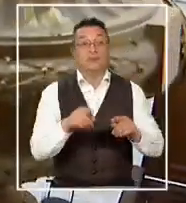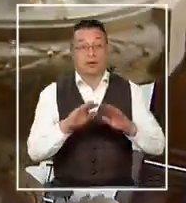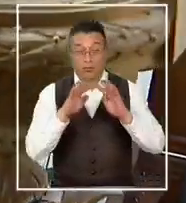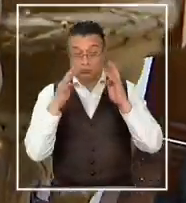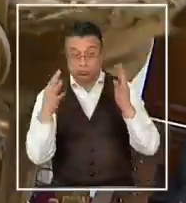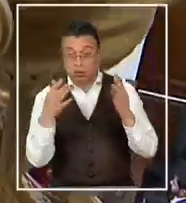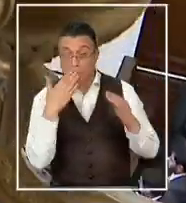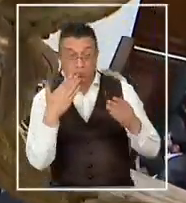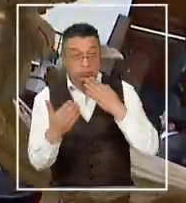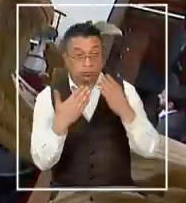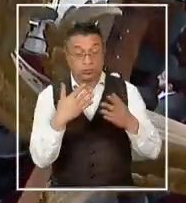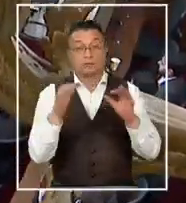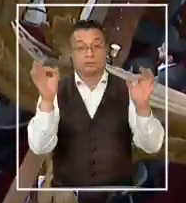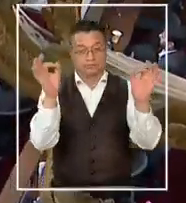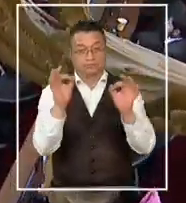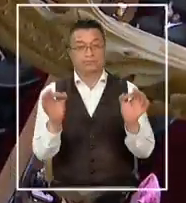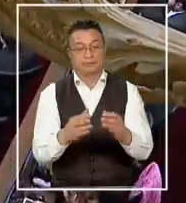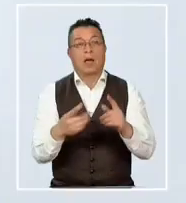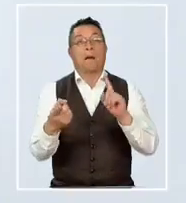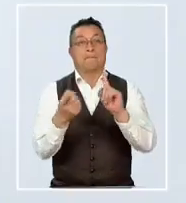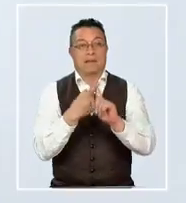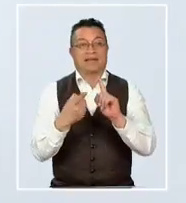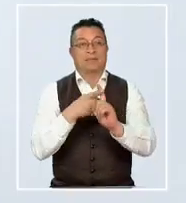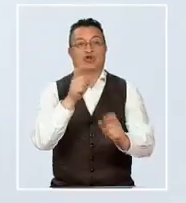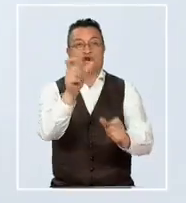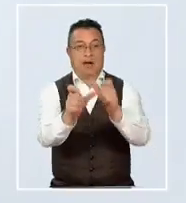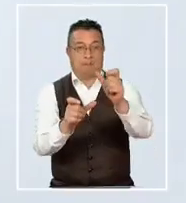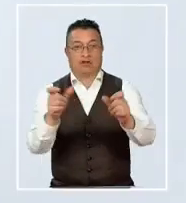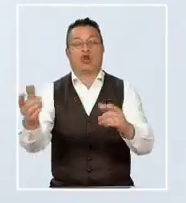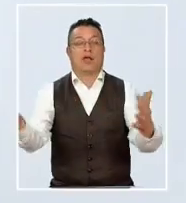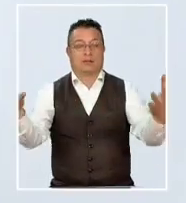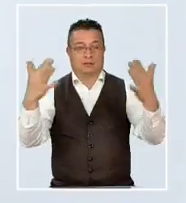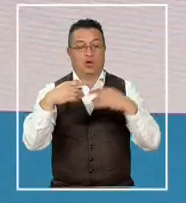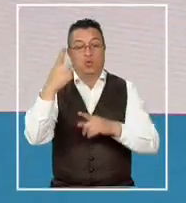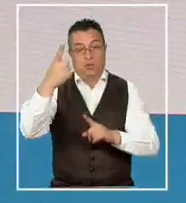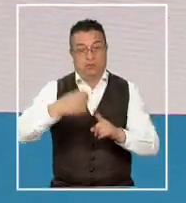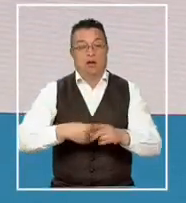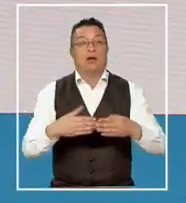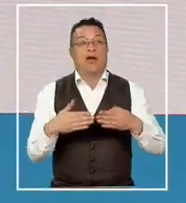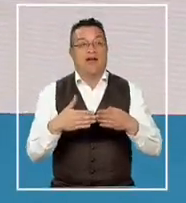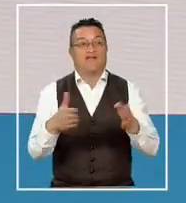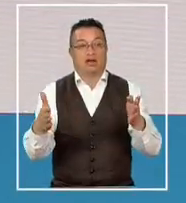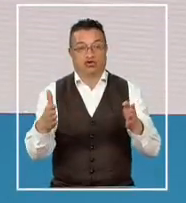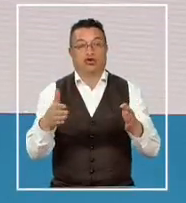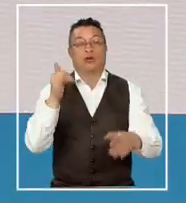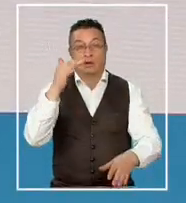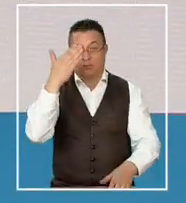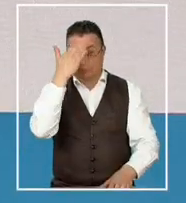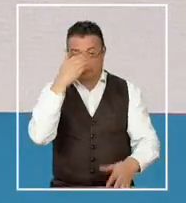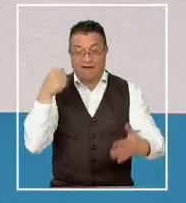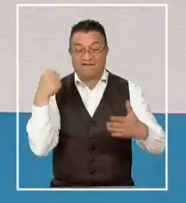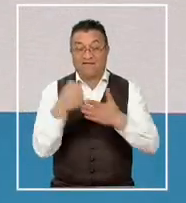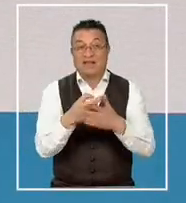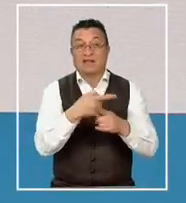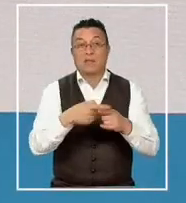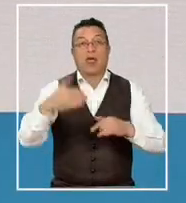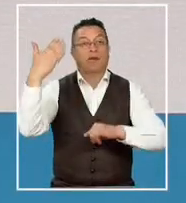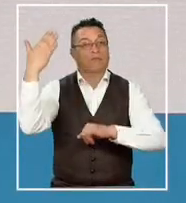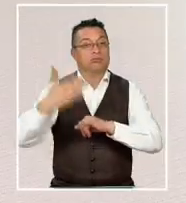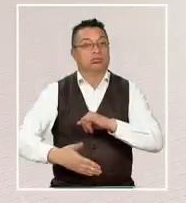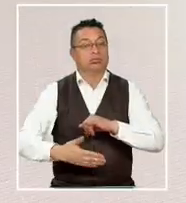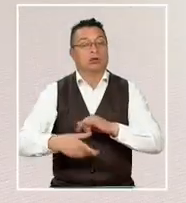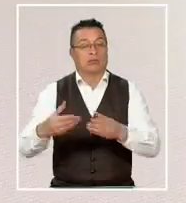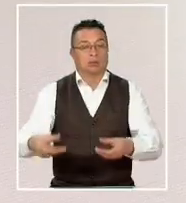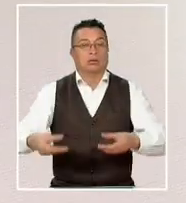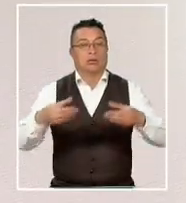dio a conocer el detalle del proceso de participación ciudadana que estará vigente durante este mes. Preocupa, eso sí, que este fin de semana vence el plazo para